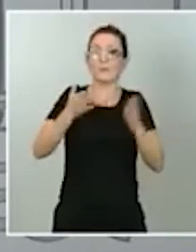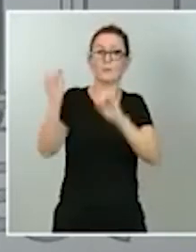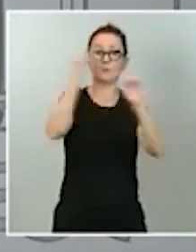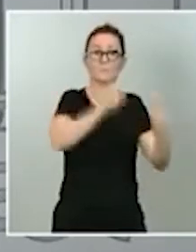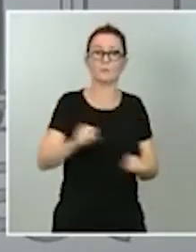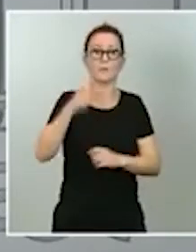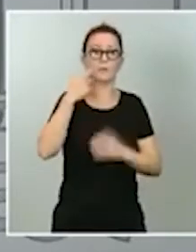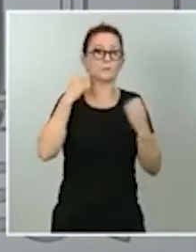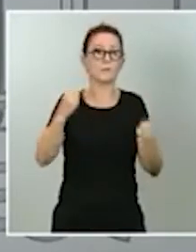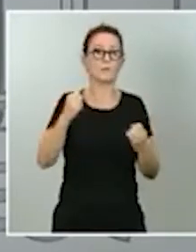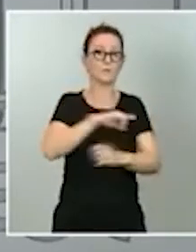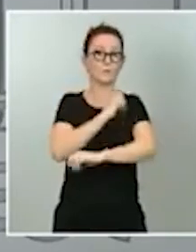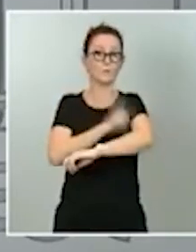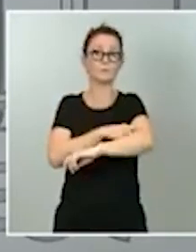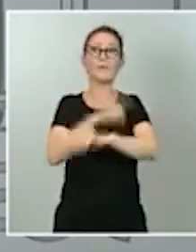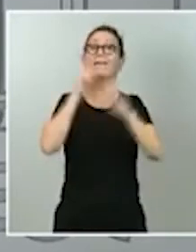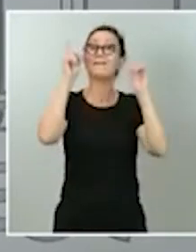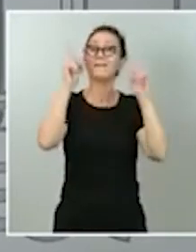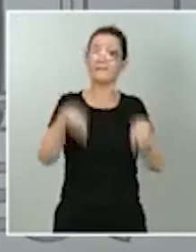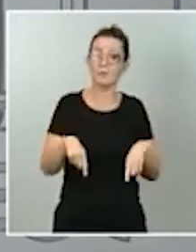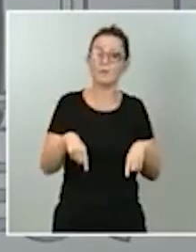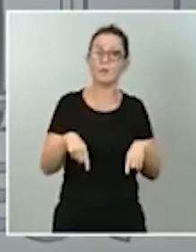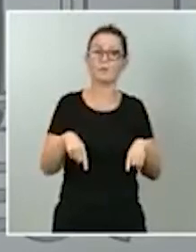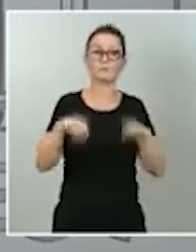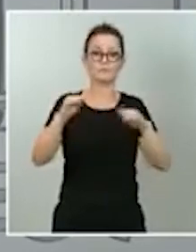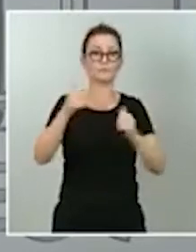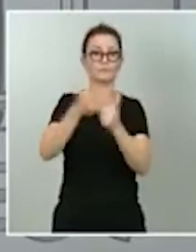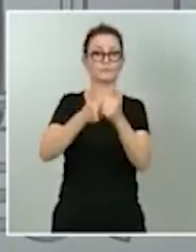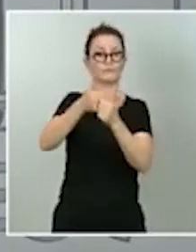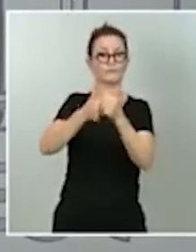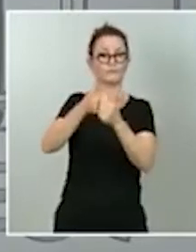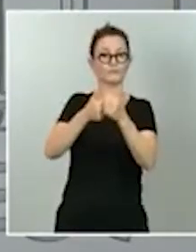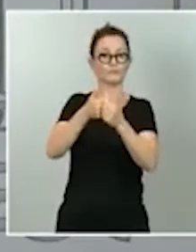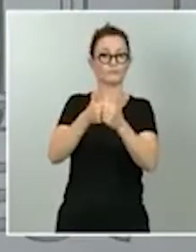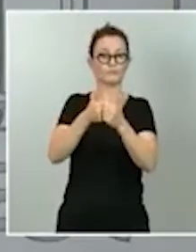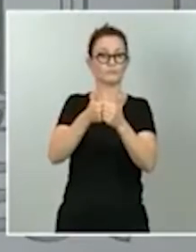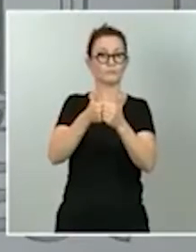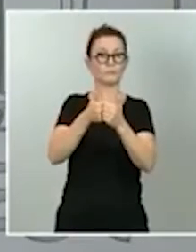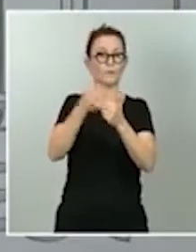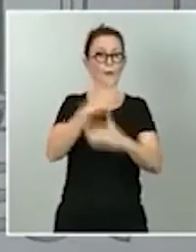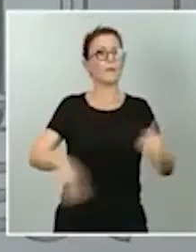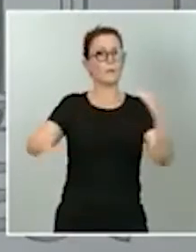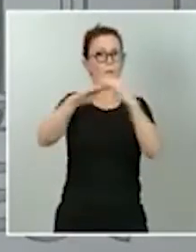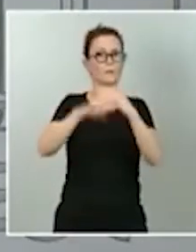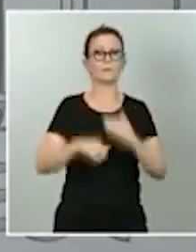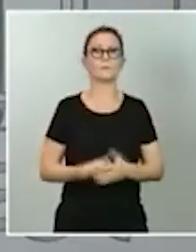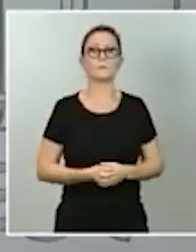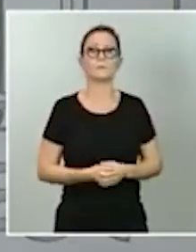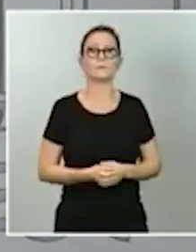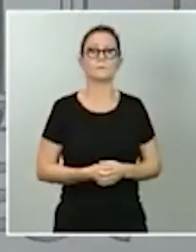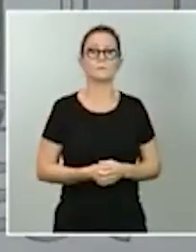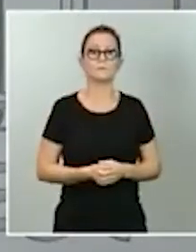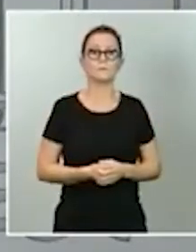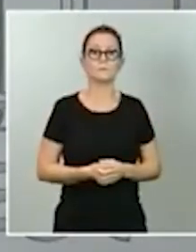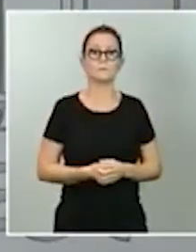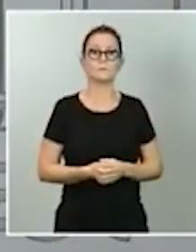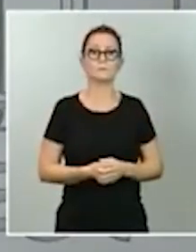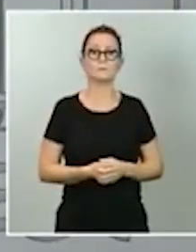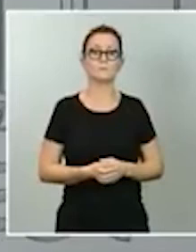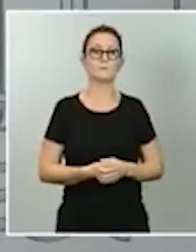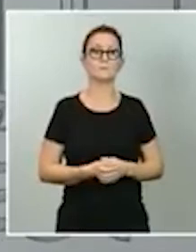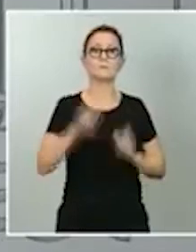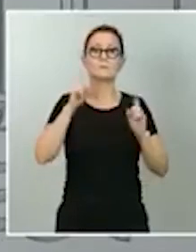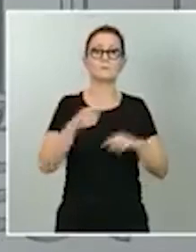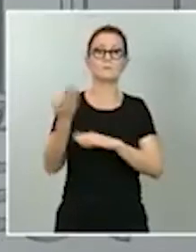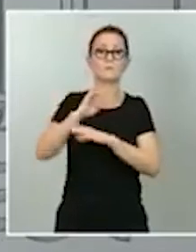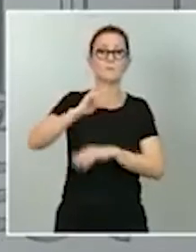y también al desarrollo de las competiciones en términos de igualdad en segundo lugar también a propuesta de la vicepresidenta